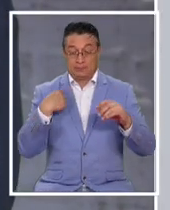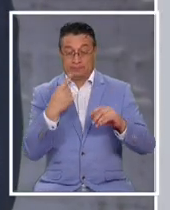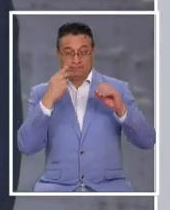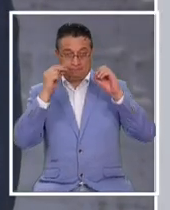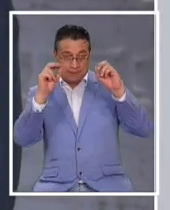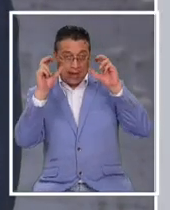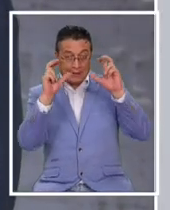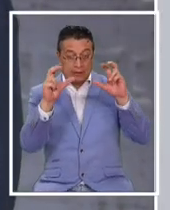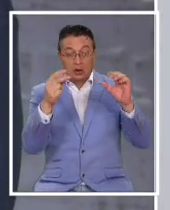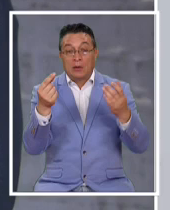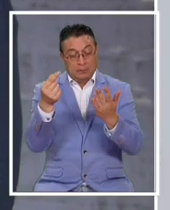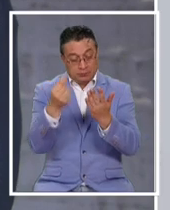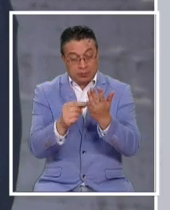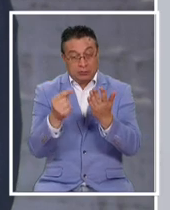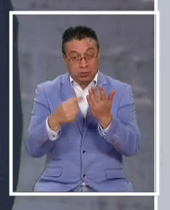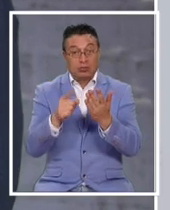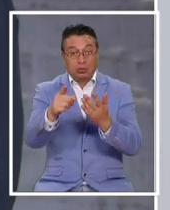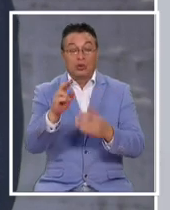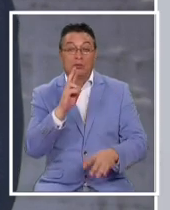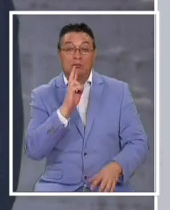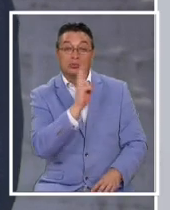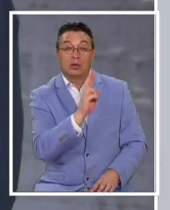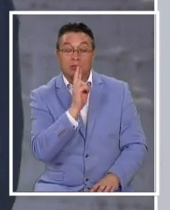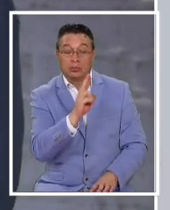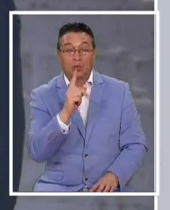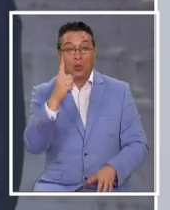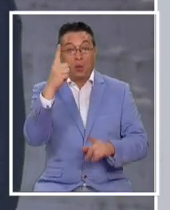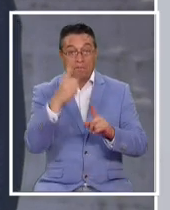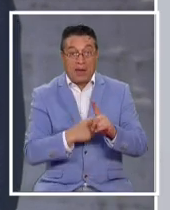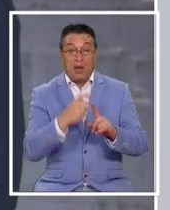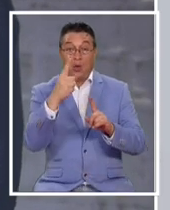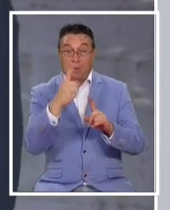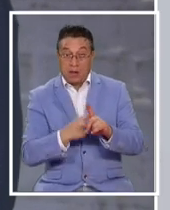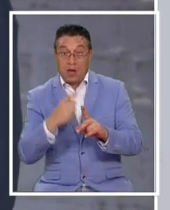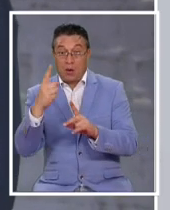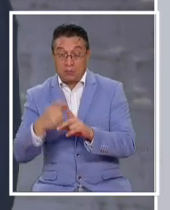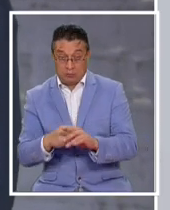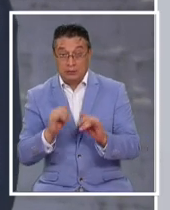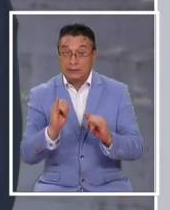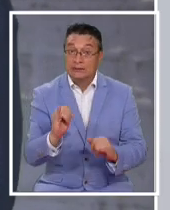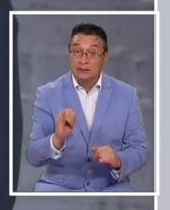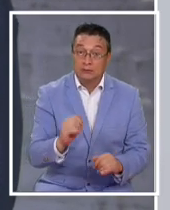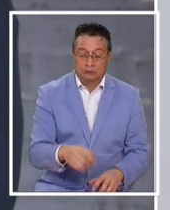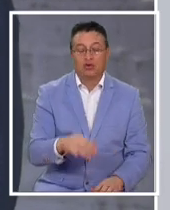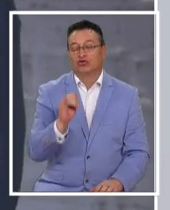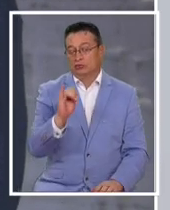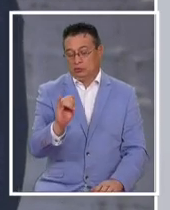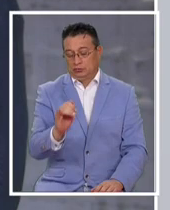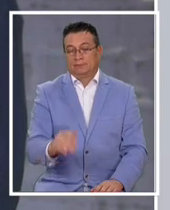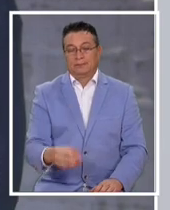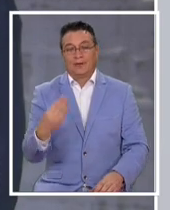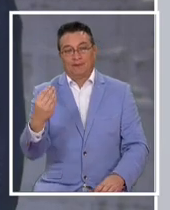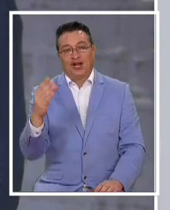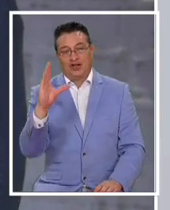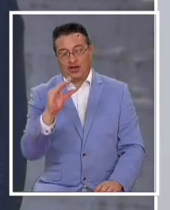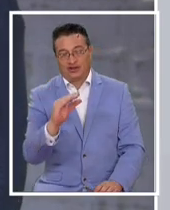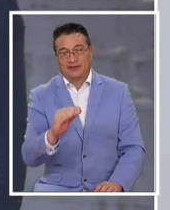los resultados que van a seguir entregándose cada un mes, ¿no? Así es. Buenas